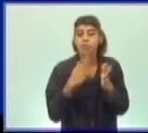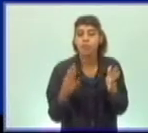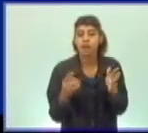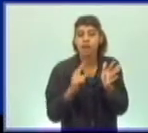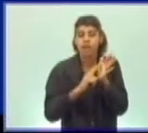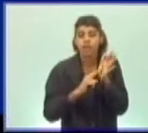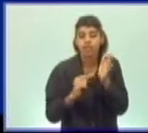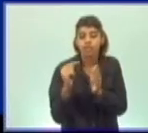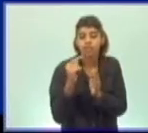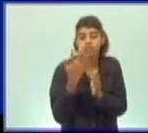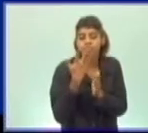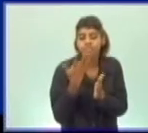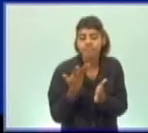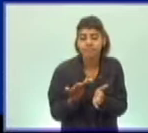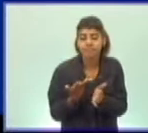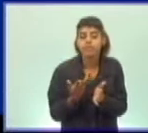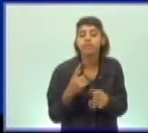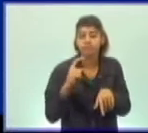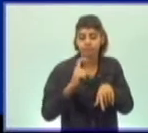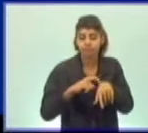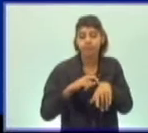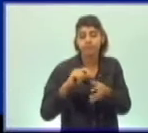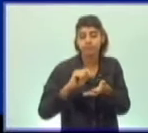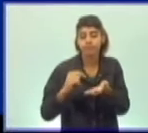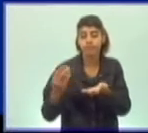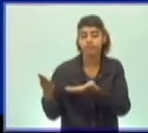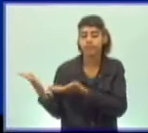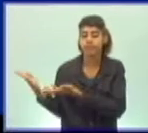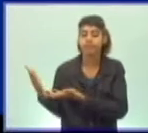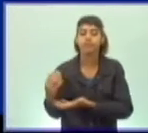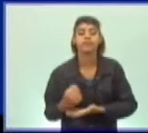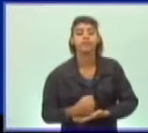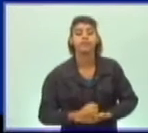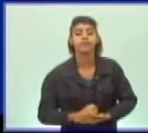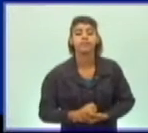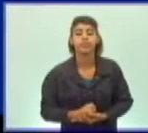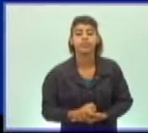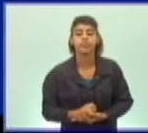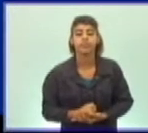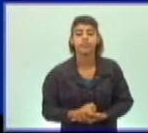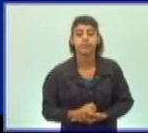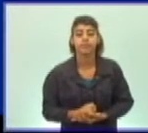electronegativo? Les doy unos segundos para que tomen nota.